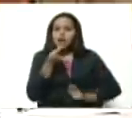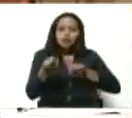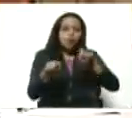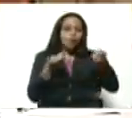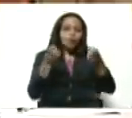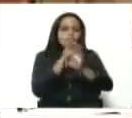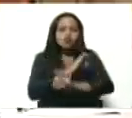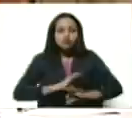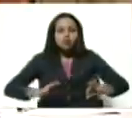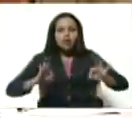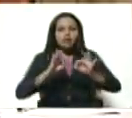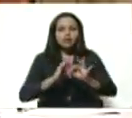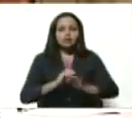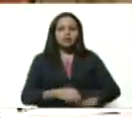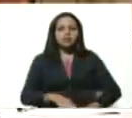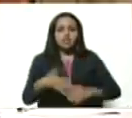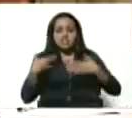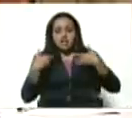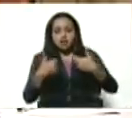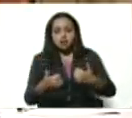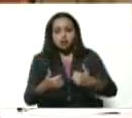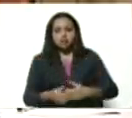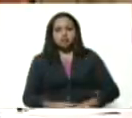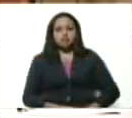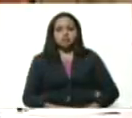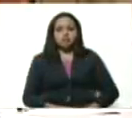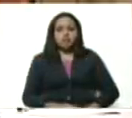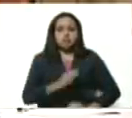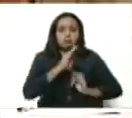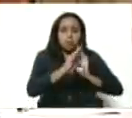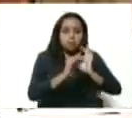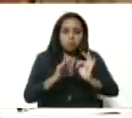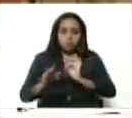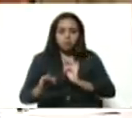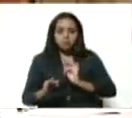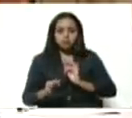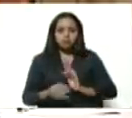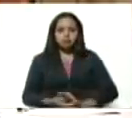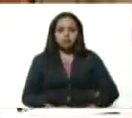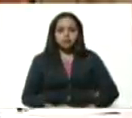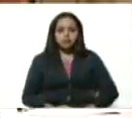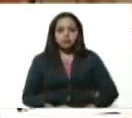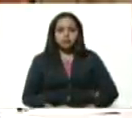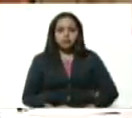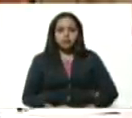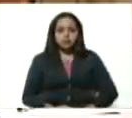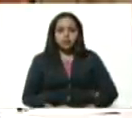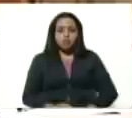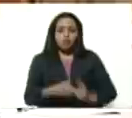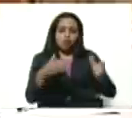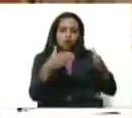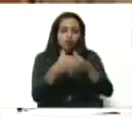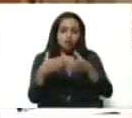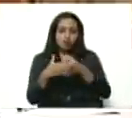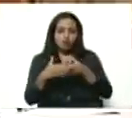control sanitario ni epidemiológico por el cual bandas organizadas criminales de colombia